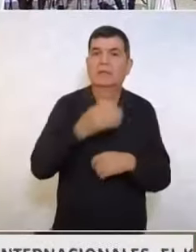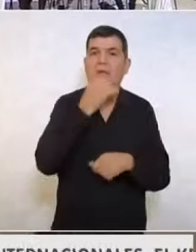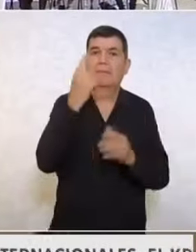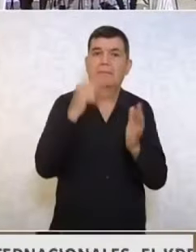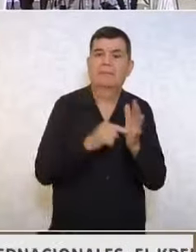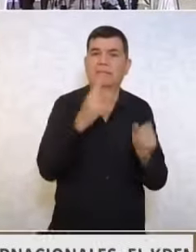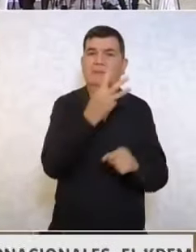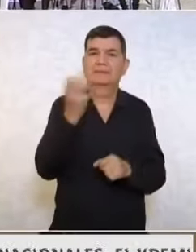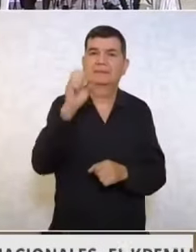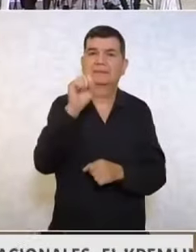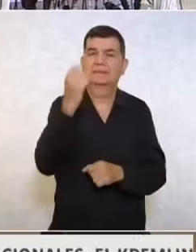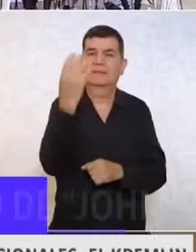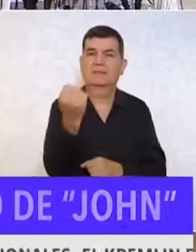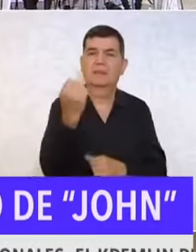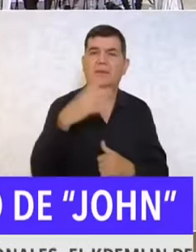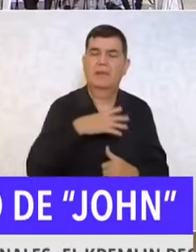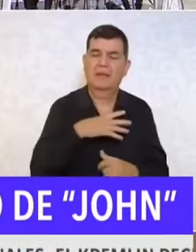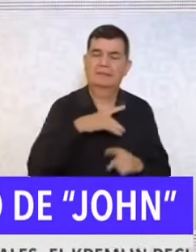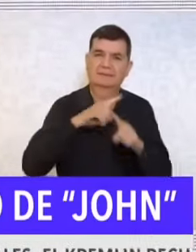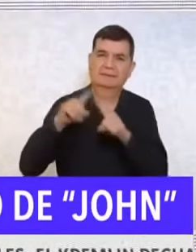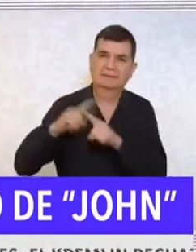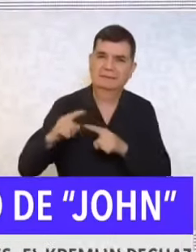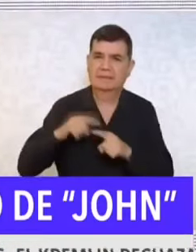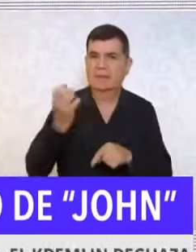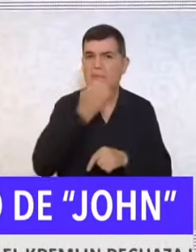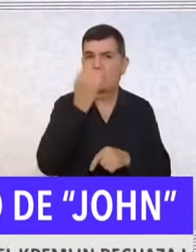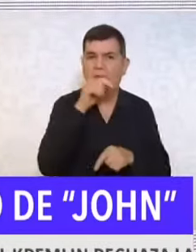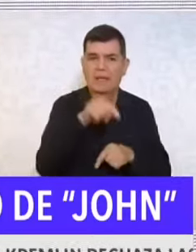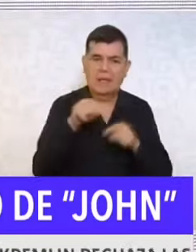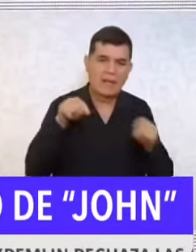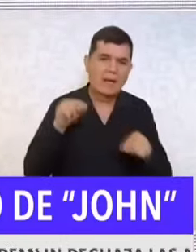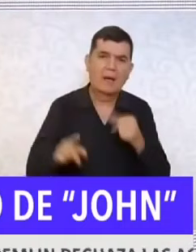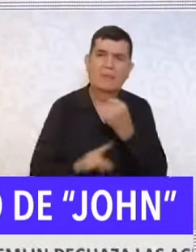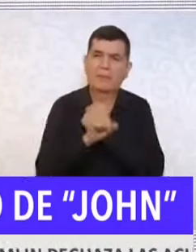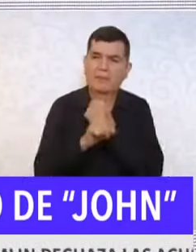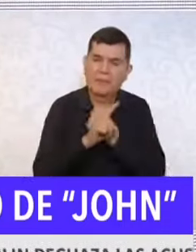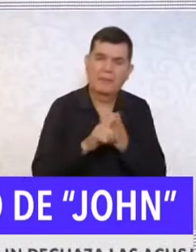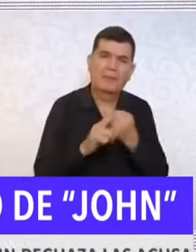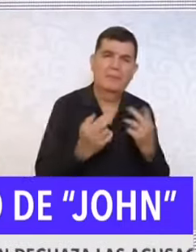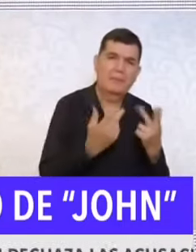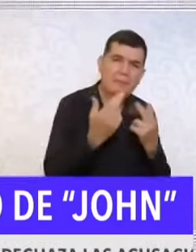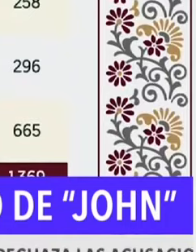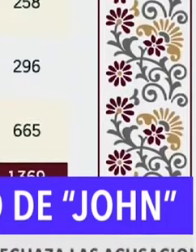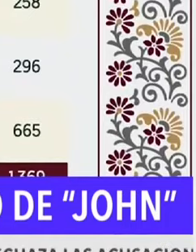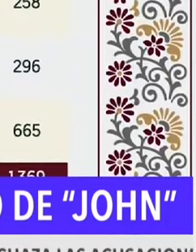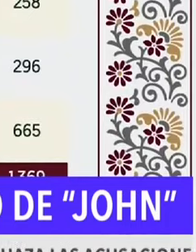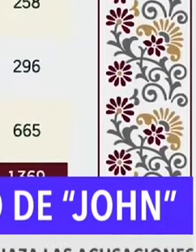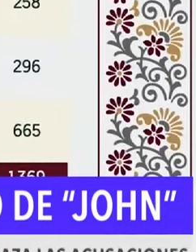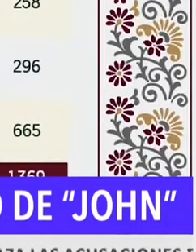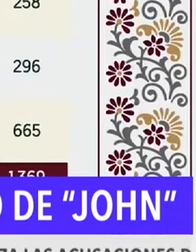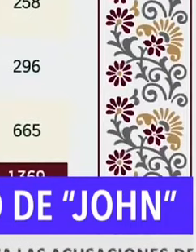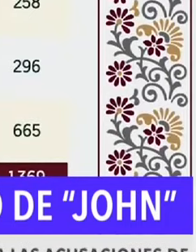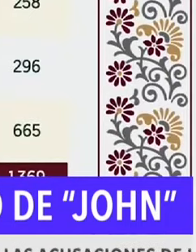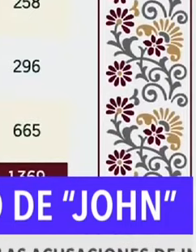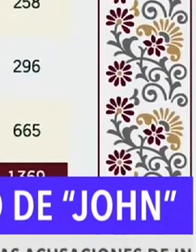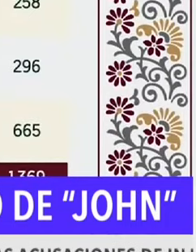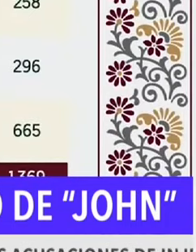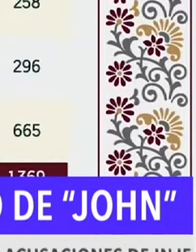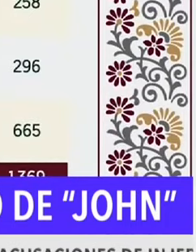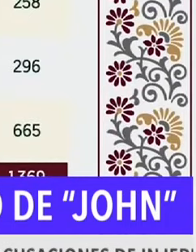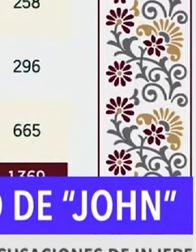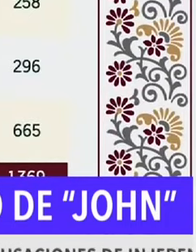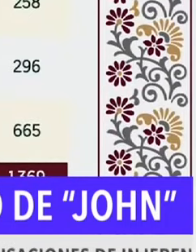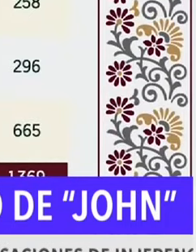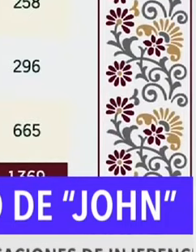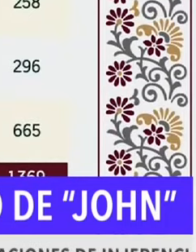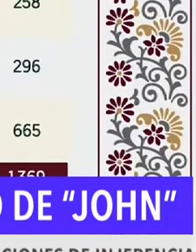El secretario de Educación Pública, Mario Delgado, informó que en Guerrero está funcionando el 97% de las escuelas tras el paso del huracán